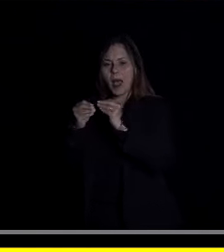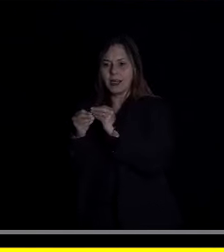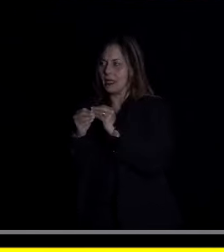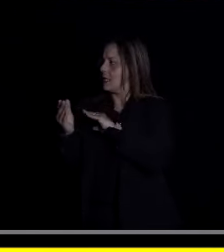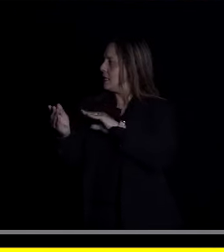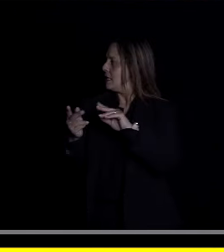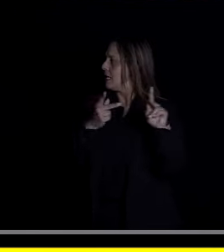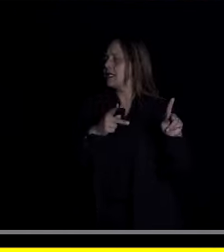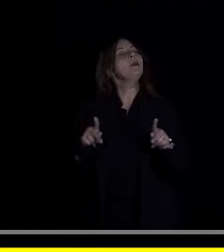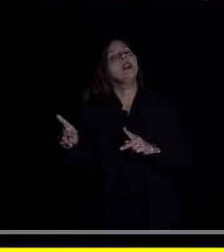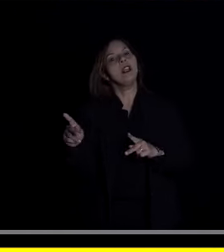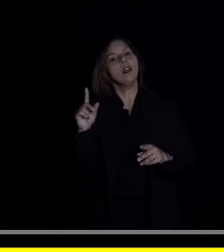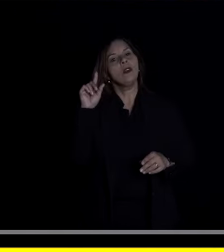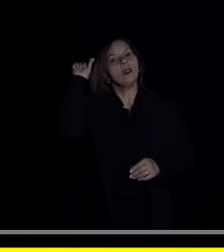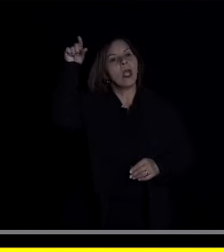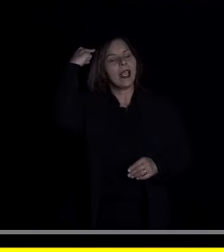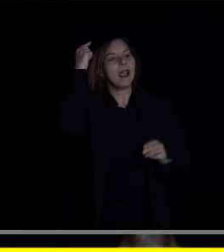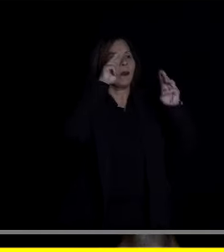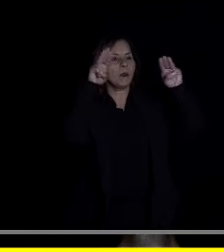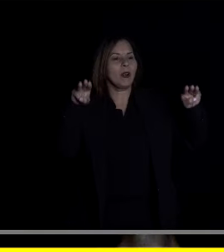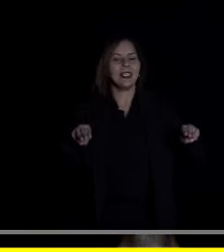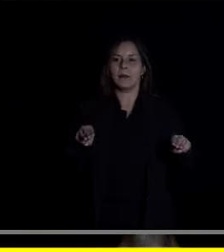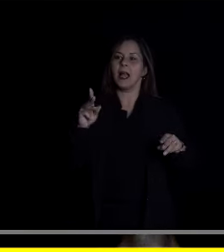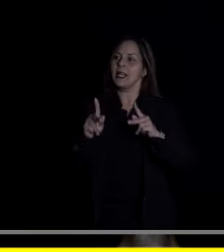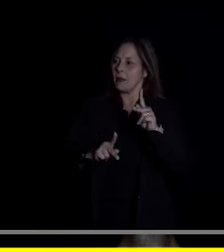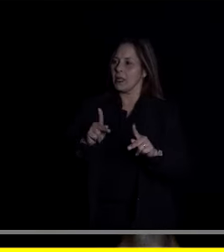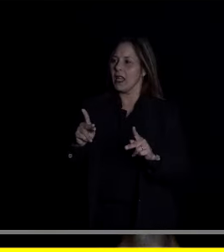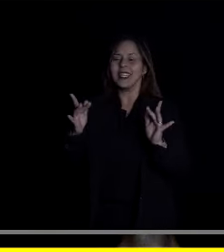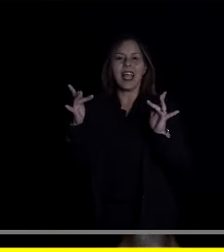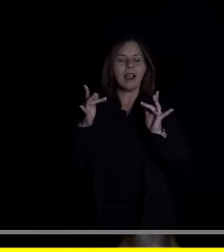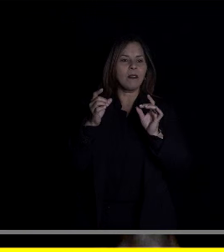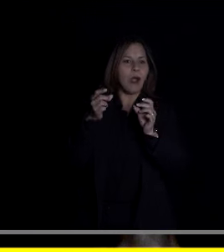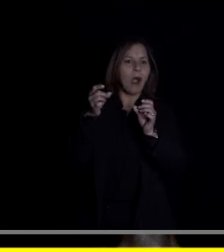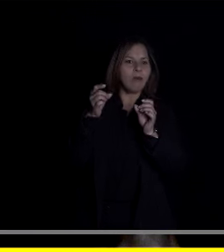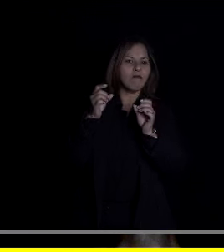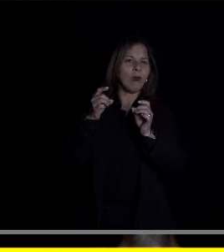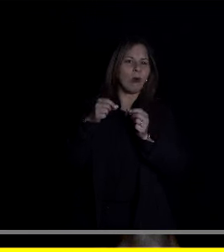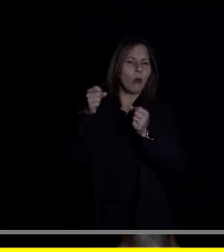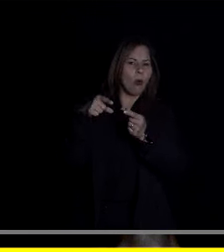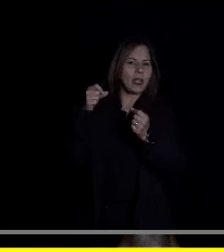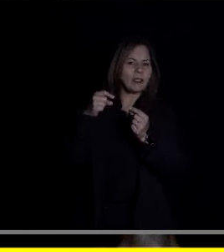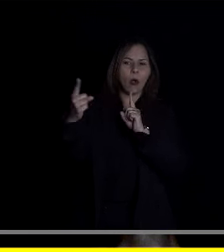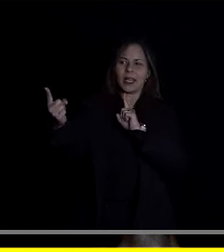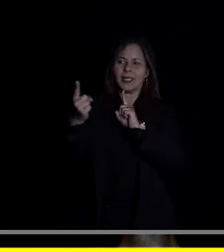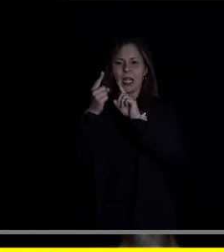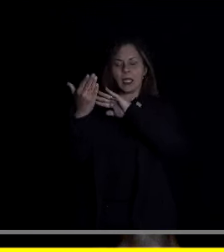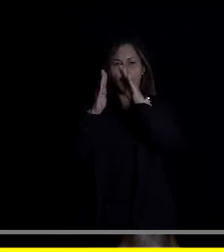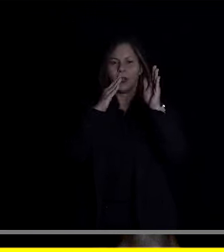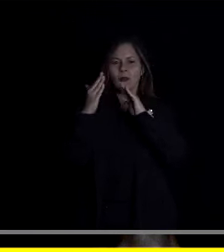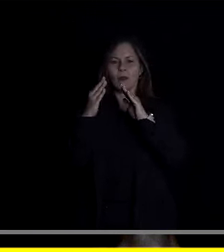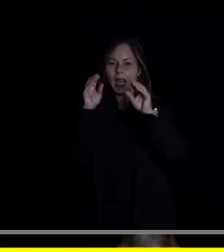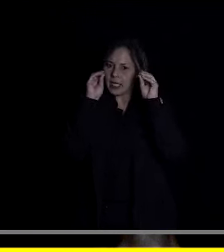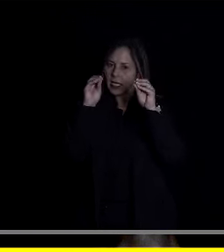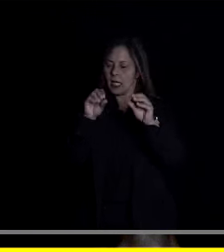planificación. Somos el gobierno municipal de la gente. Nuestra conexión con las comunidades es directa. Otra enseñanza que nos dejó